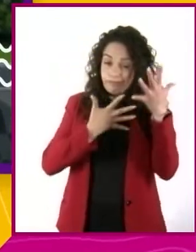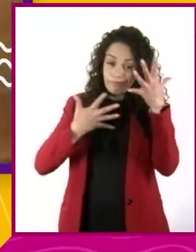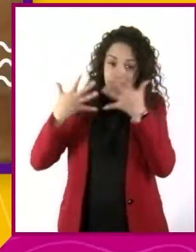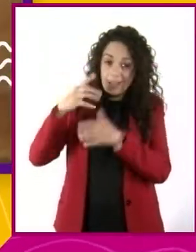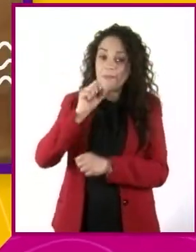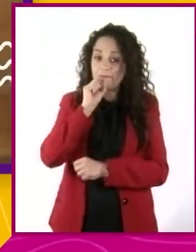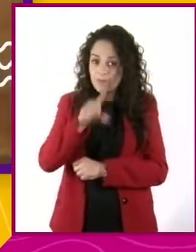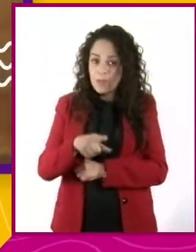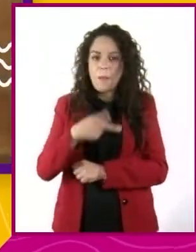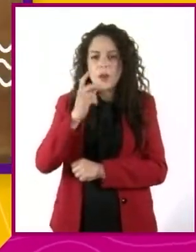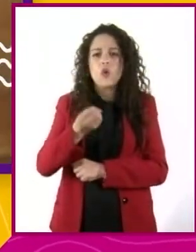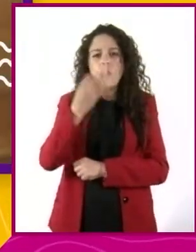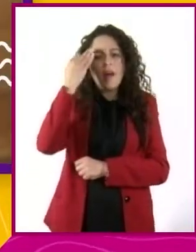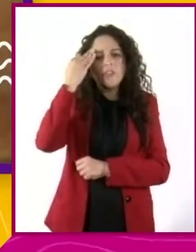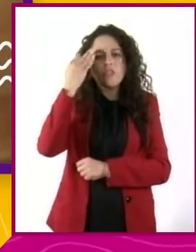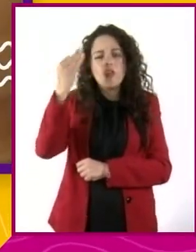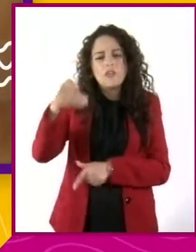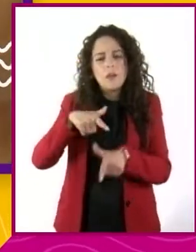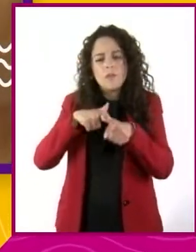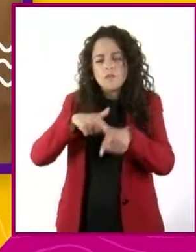Pero, ¿cuánto dura el amor?